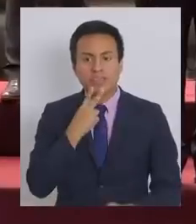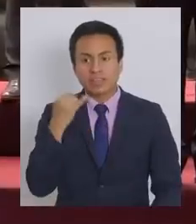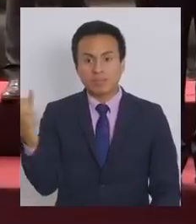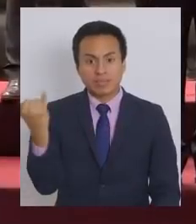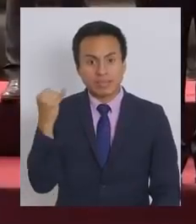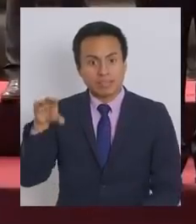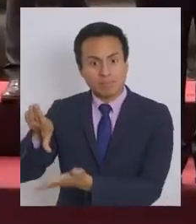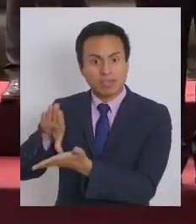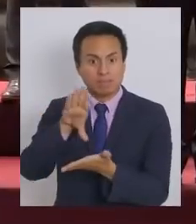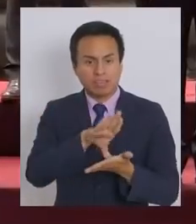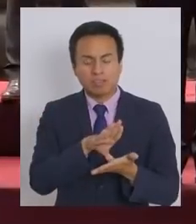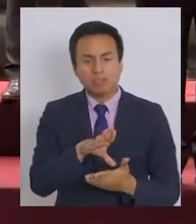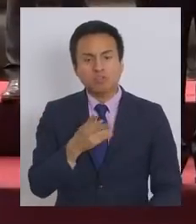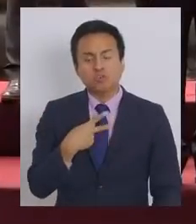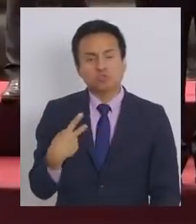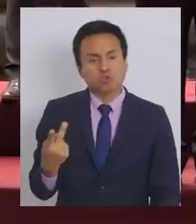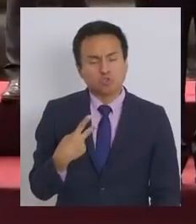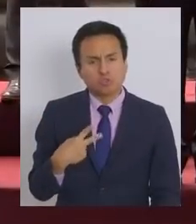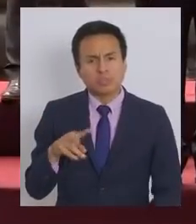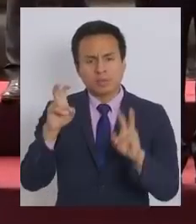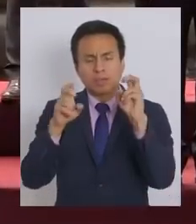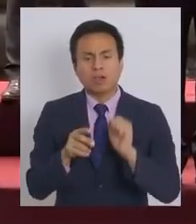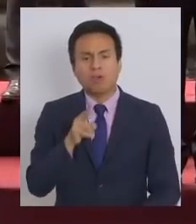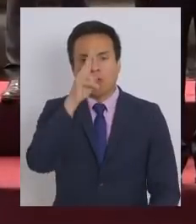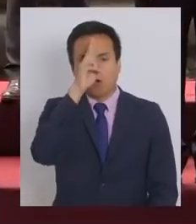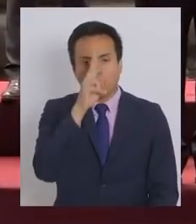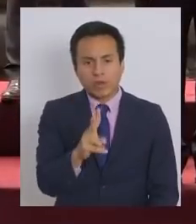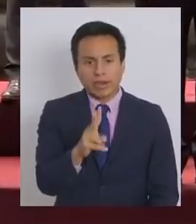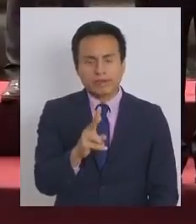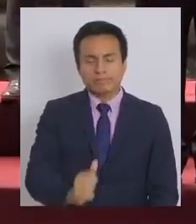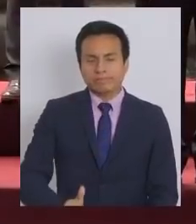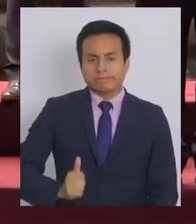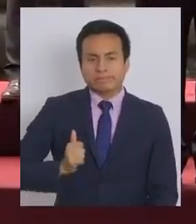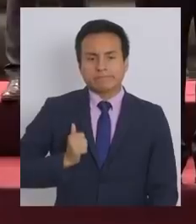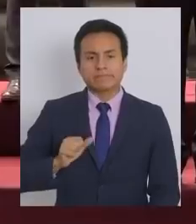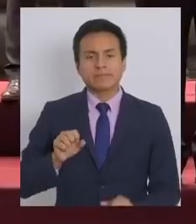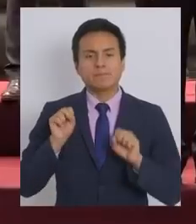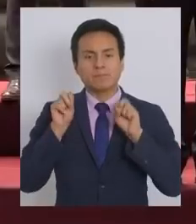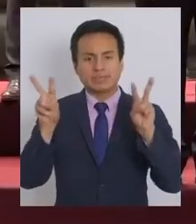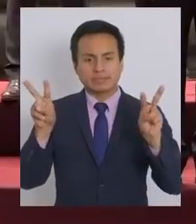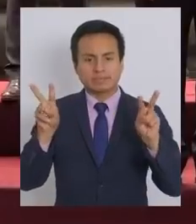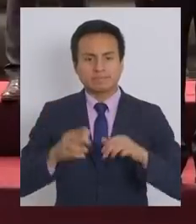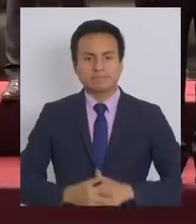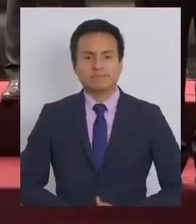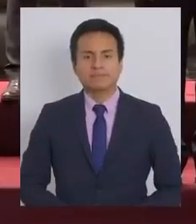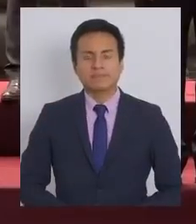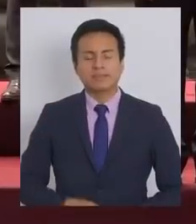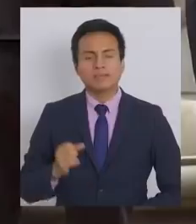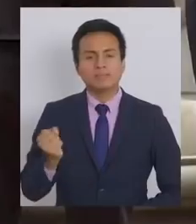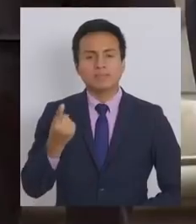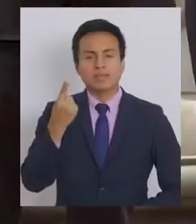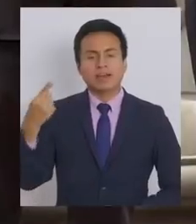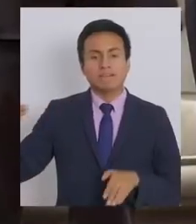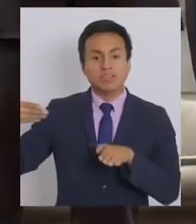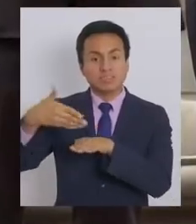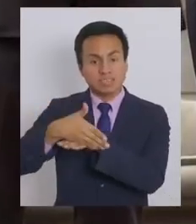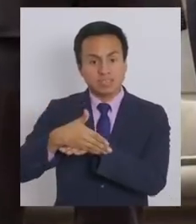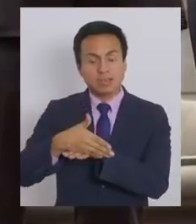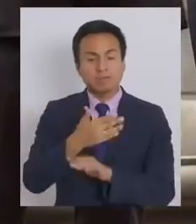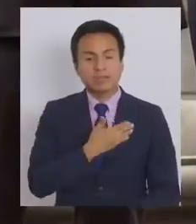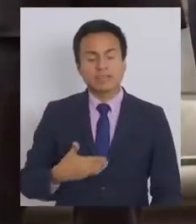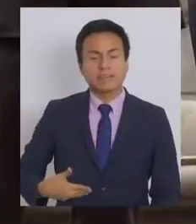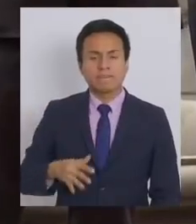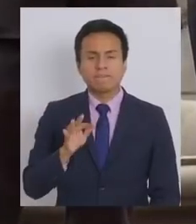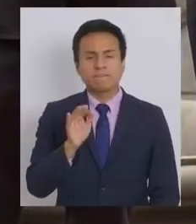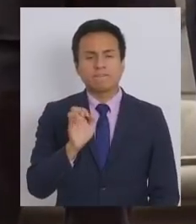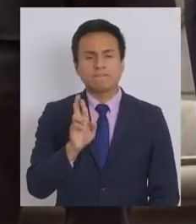independiente, hemos dejado de honrar y practicar la paz. Esta primera visita del presidente Fernández